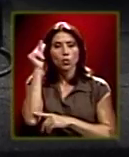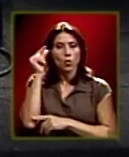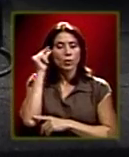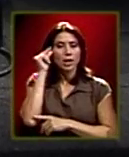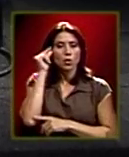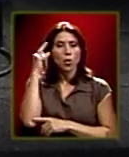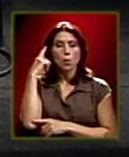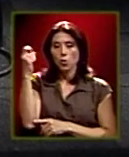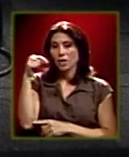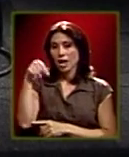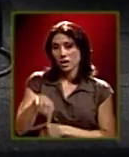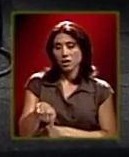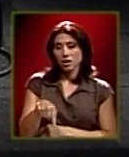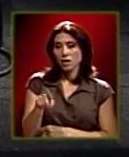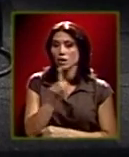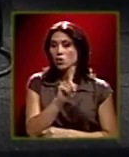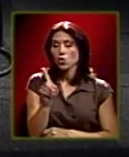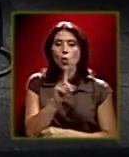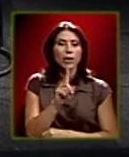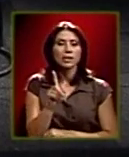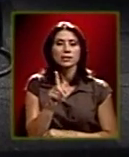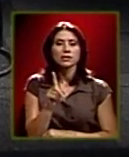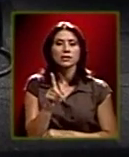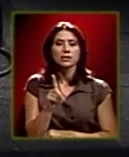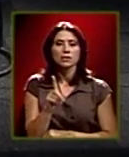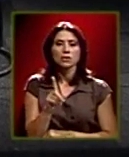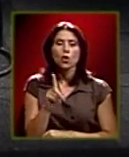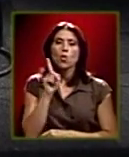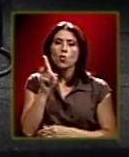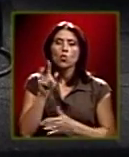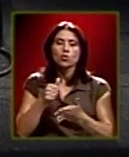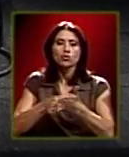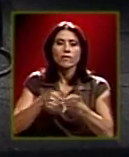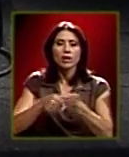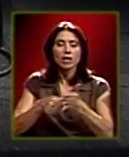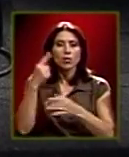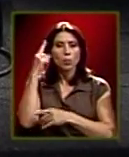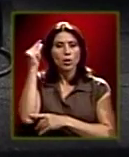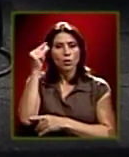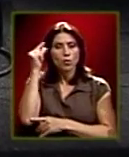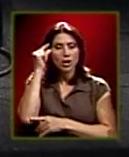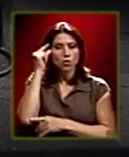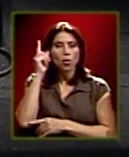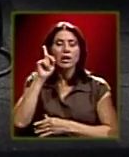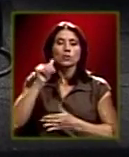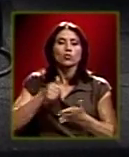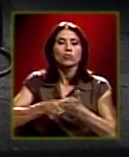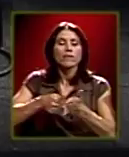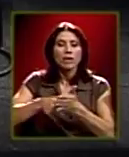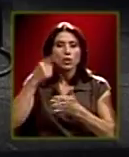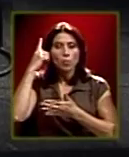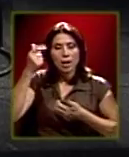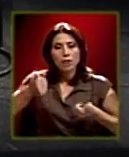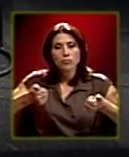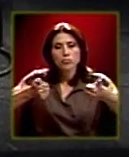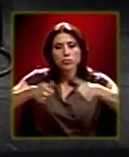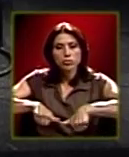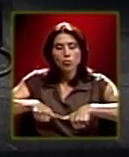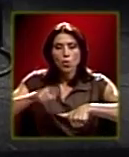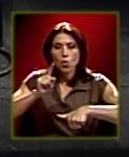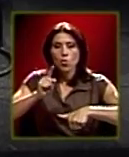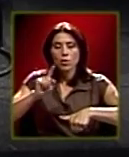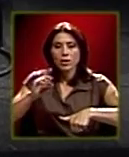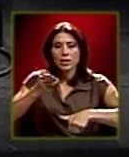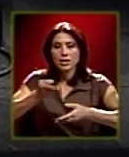es si se quiere, no es un referéndum por el gobierno, es un referéndum por un instrumento, pero que impacta muchísimo